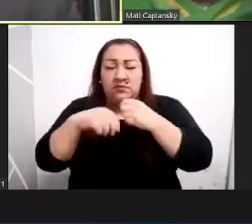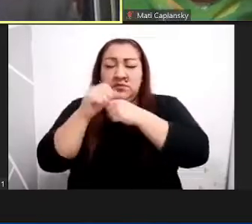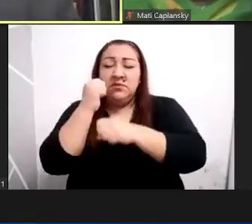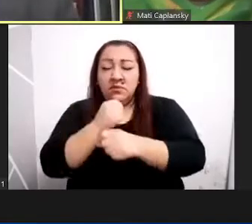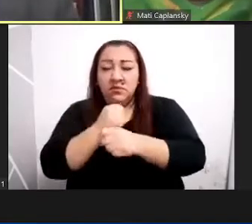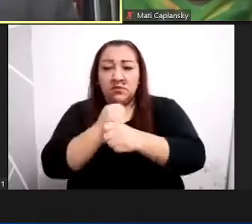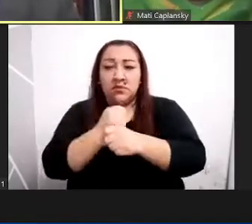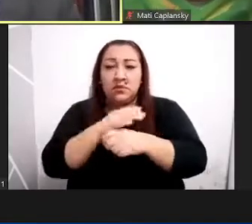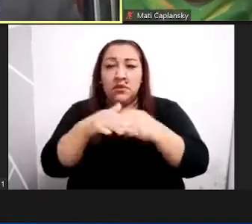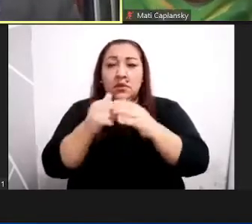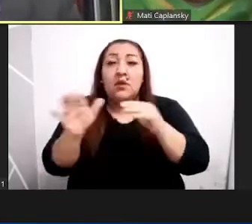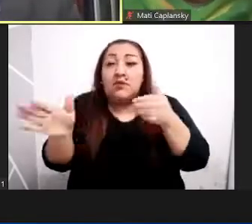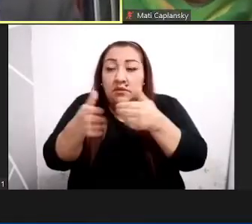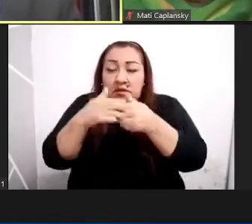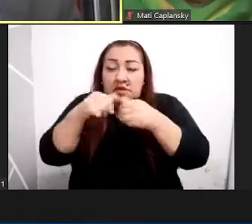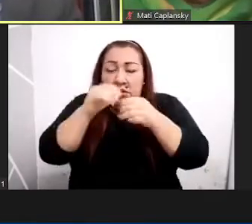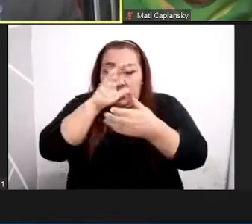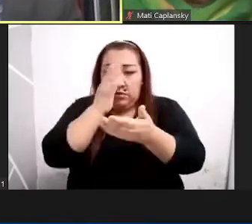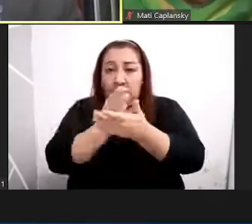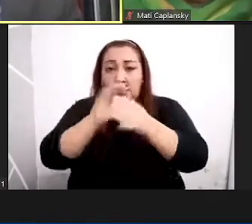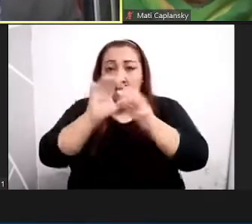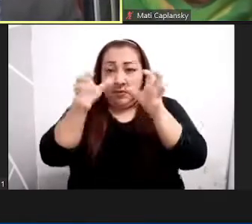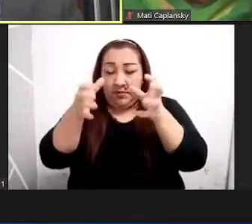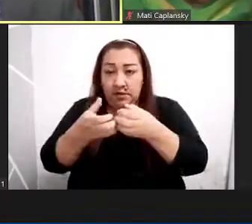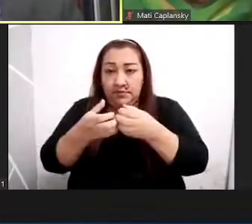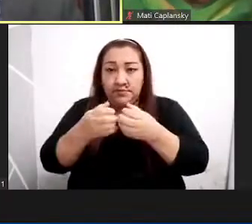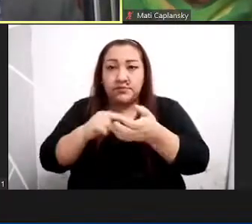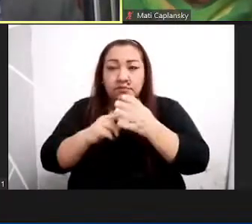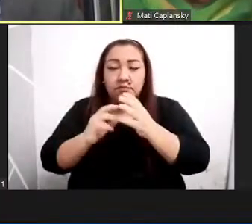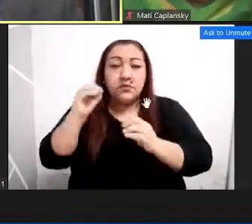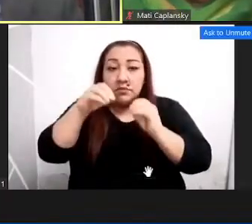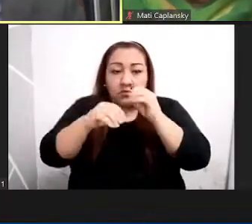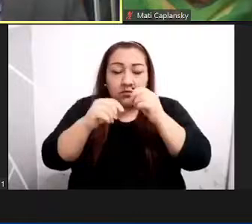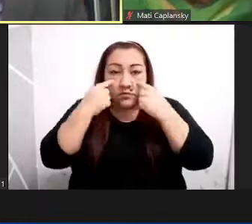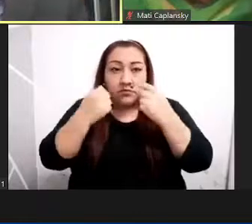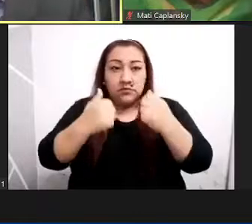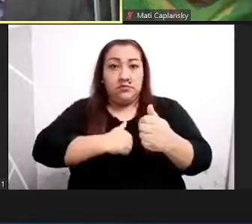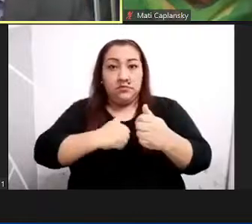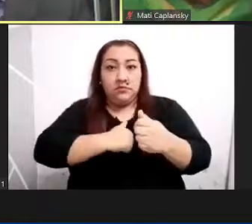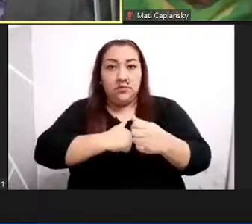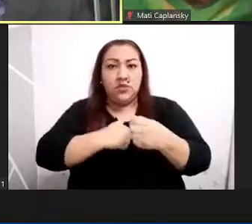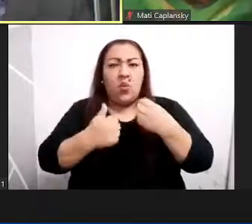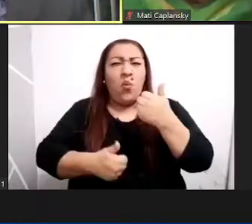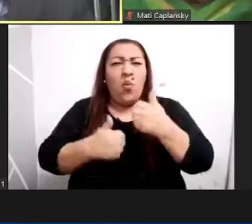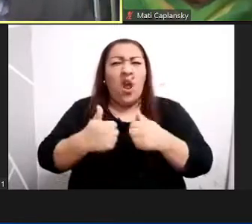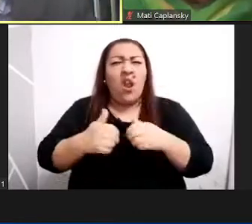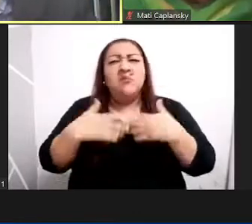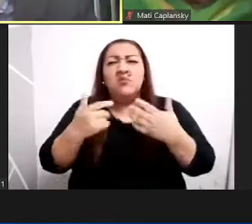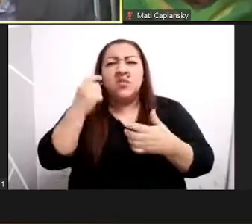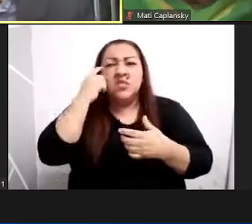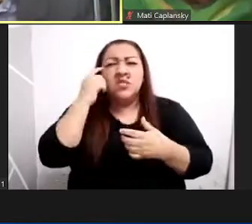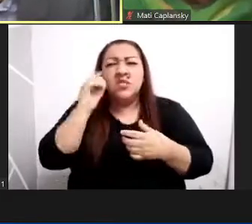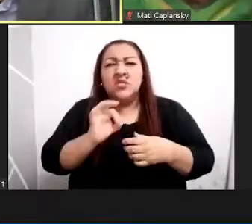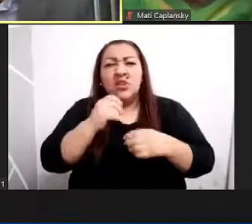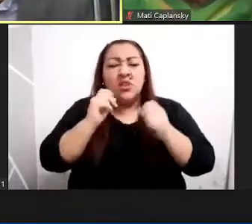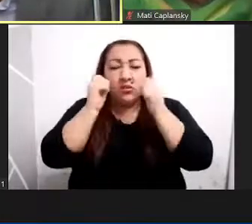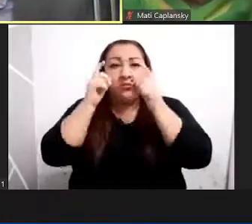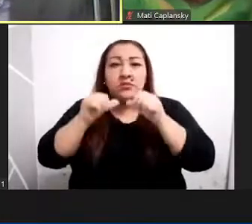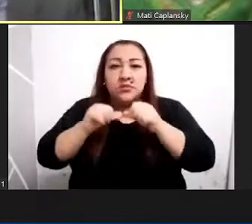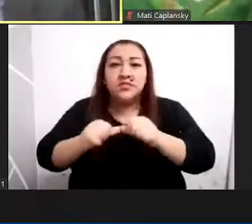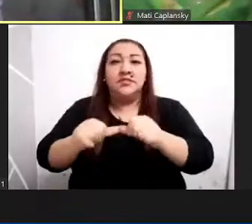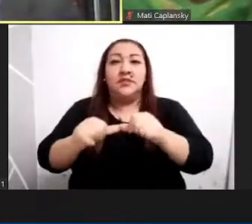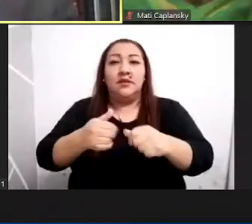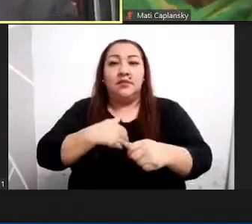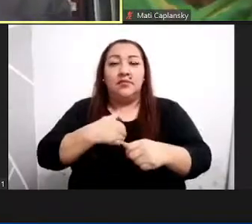Este encierro ha permitido también una inmersión en sí mismos para ver cuáles son esas capacidades que podemos seguir desarrollando